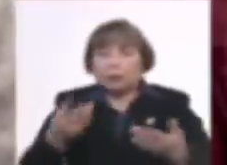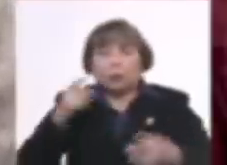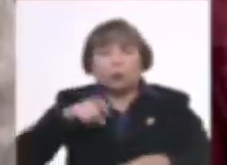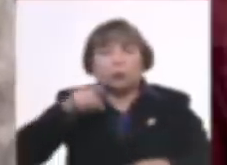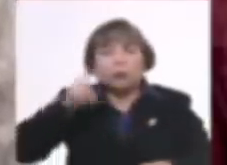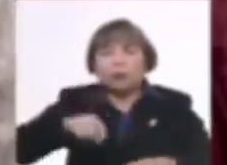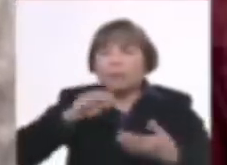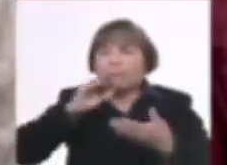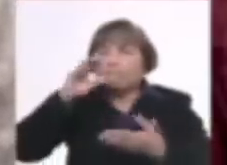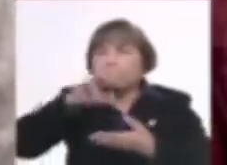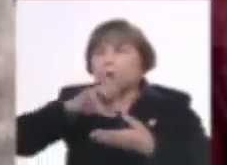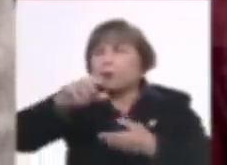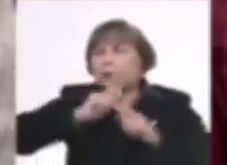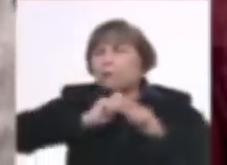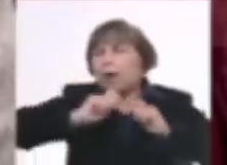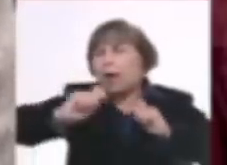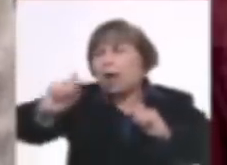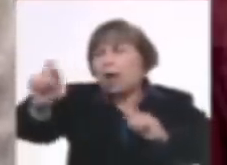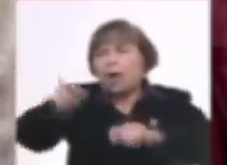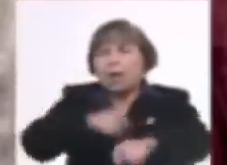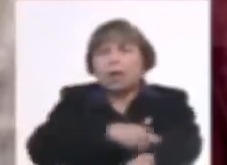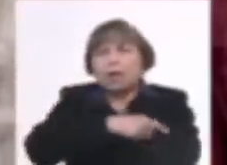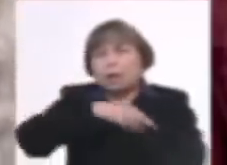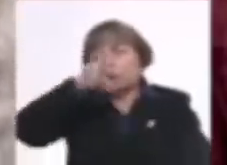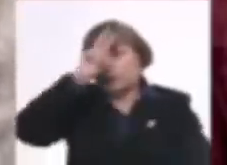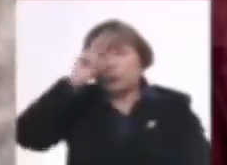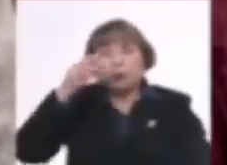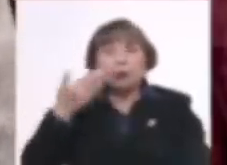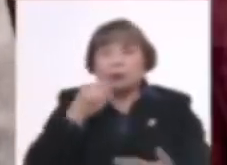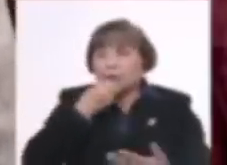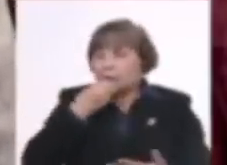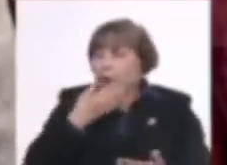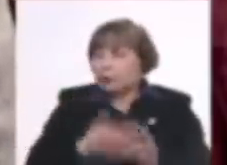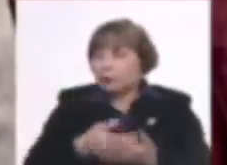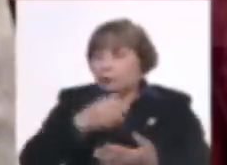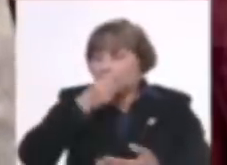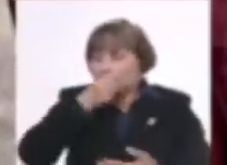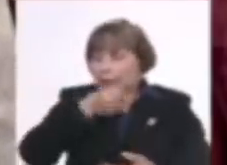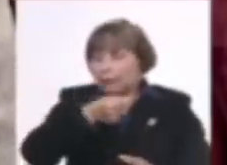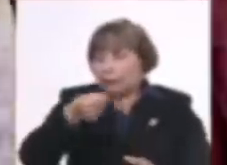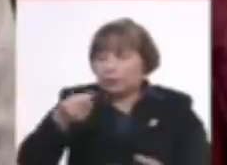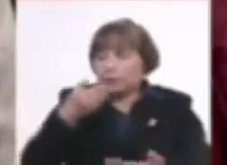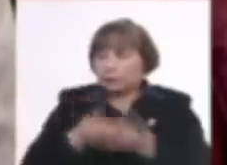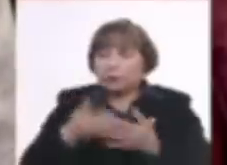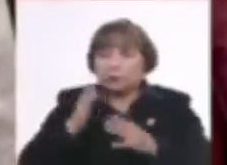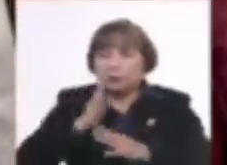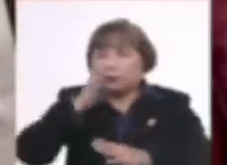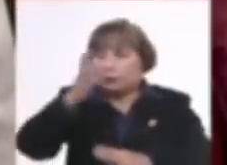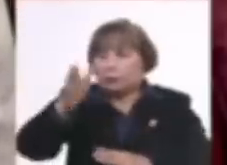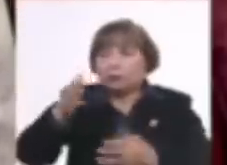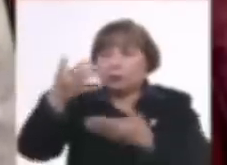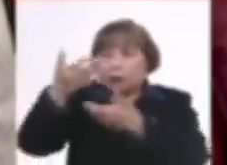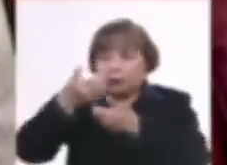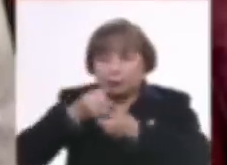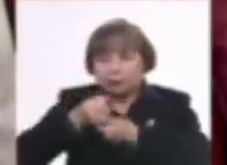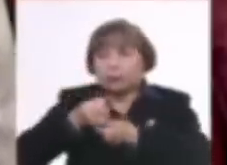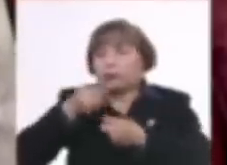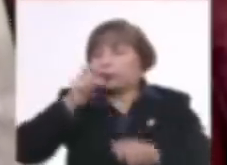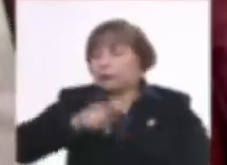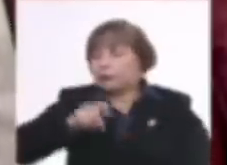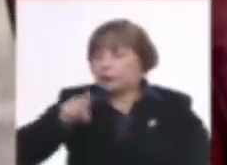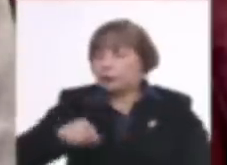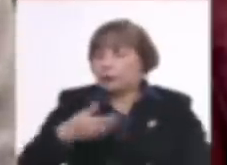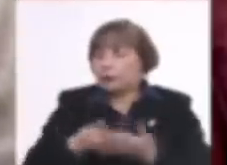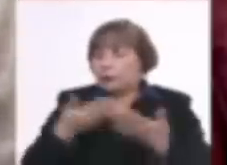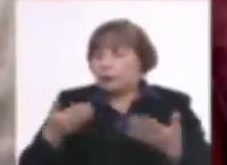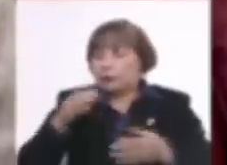de los pueblos más lejanos del Perú y qué bueno que la prensa se haya ido y haya recogido esa